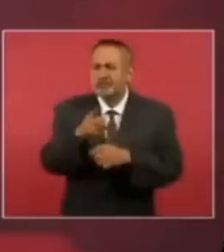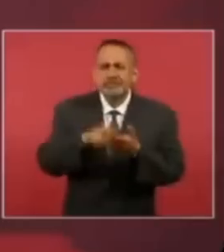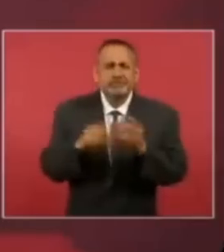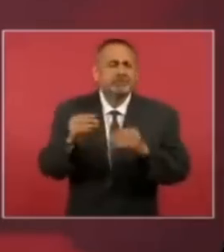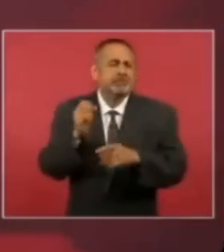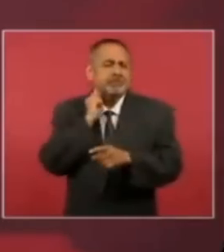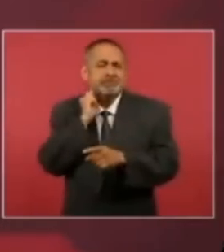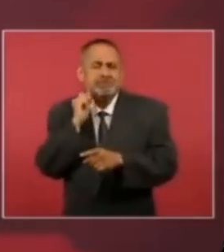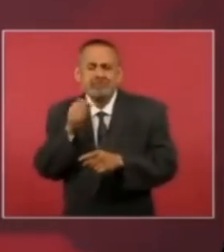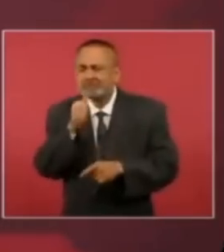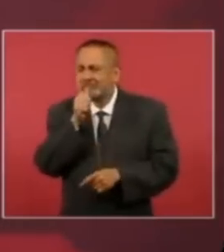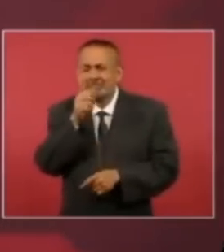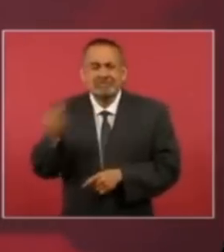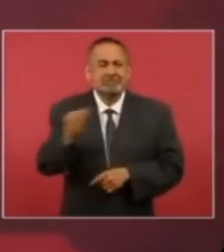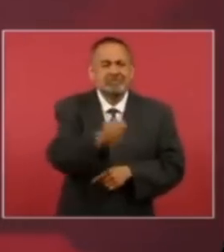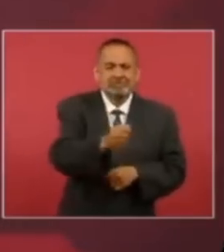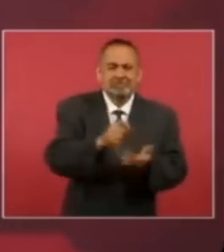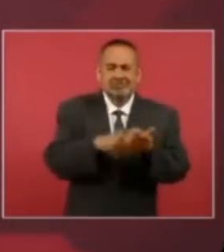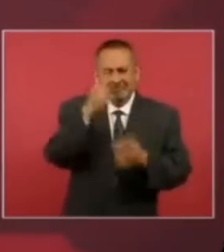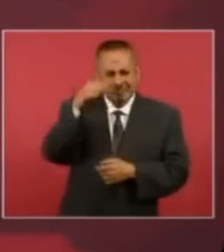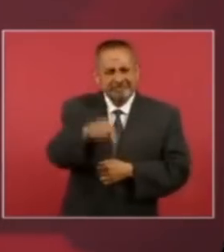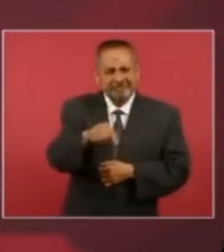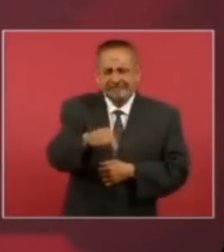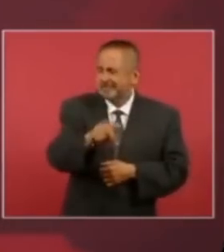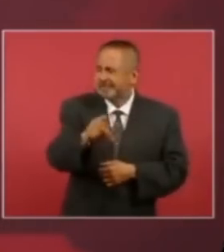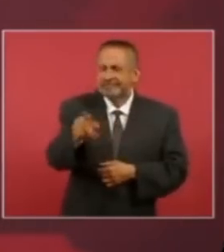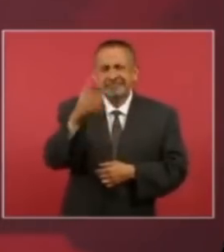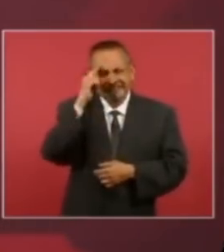El Senado no nombra a los de